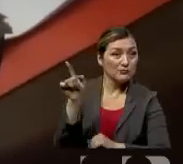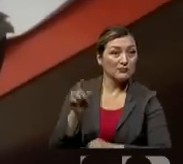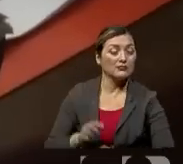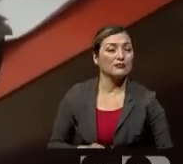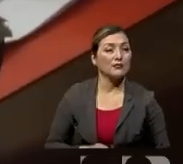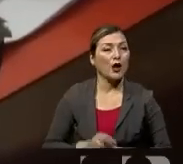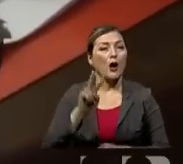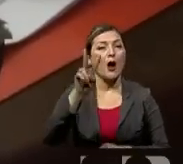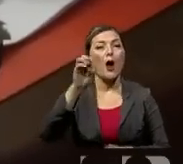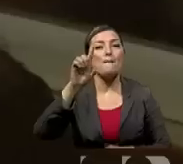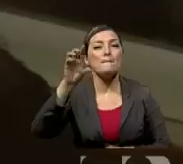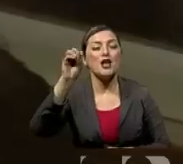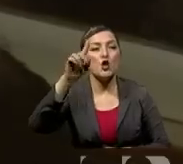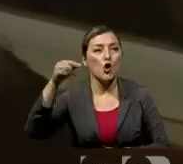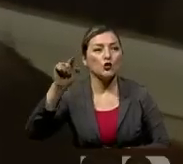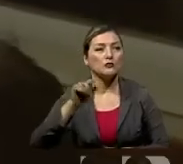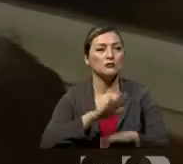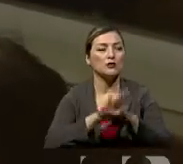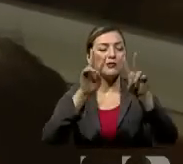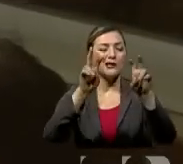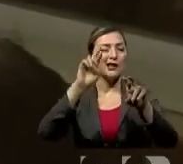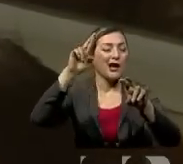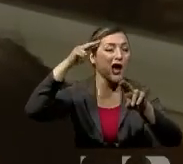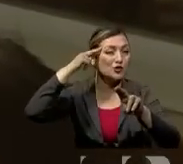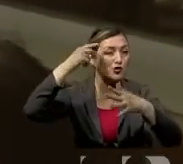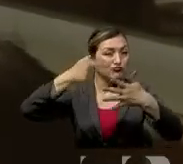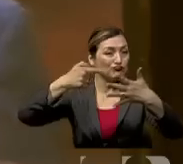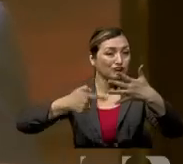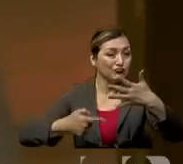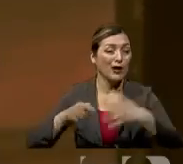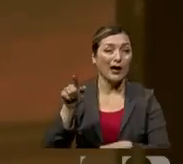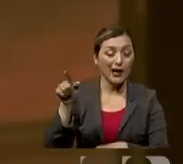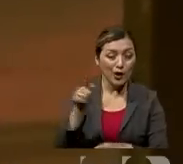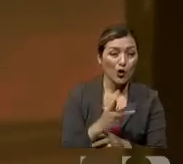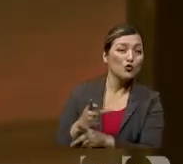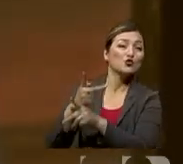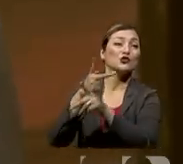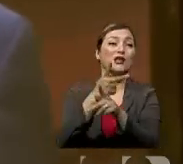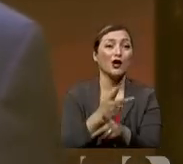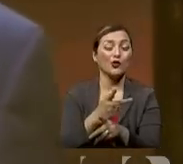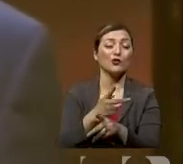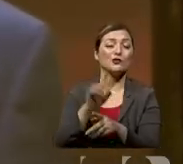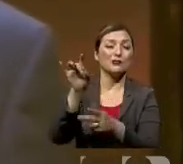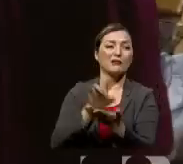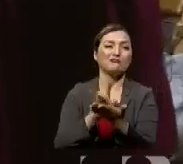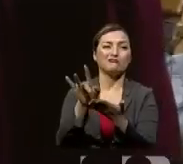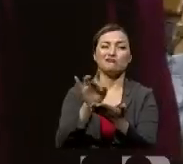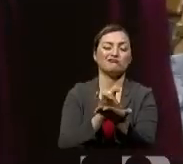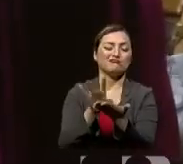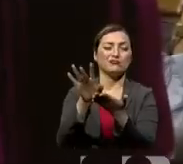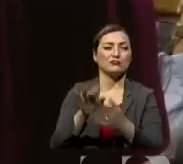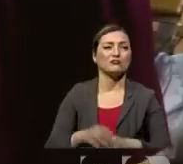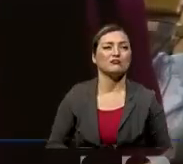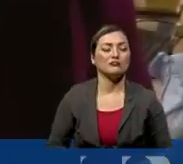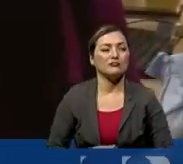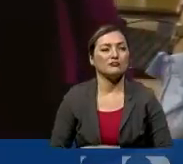político, Viviana Veloz, había hablado de estas y otras razones por las que dice que este consejo debe dejar el poder. Por